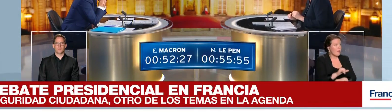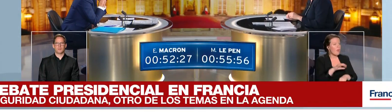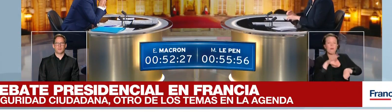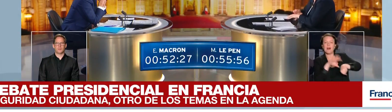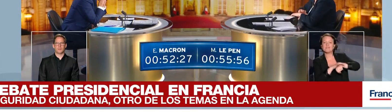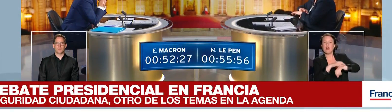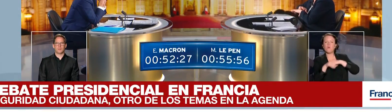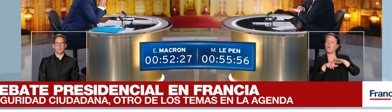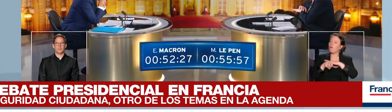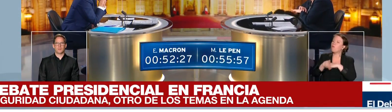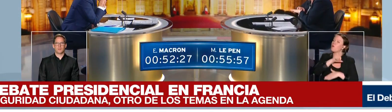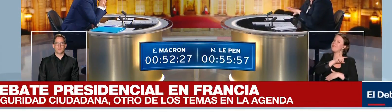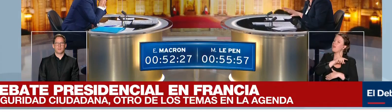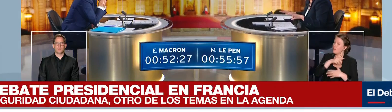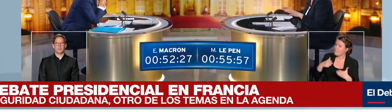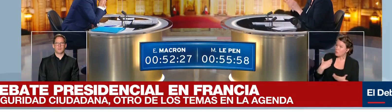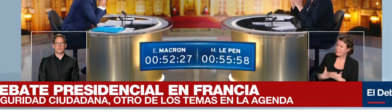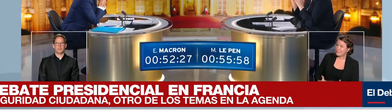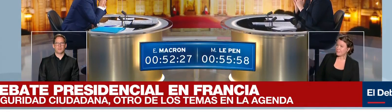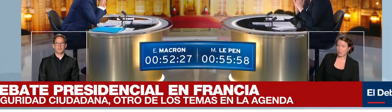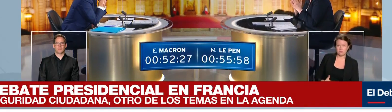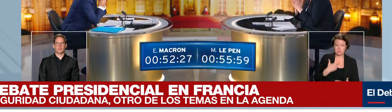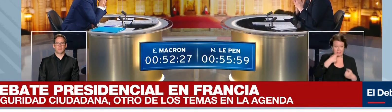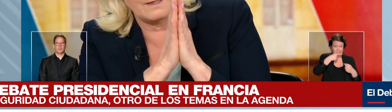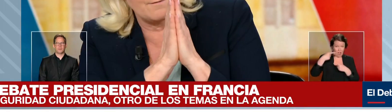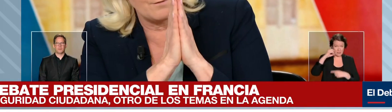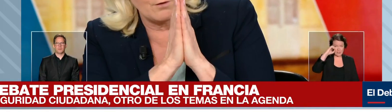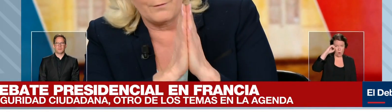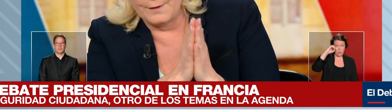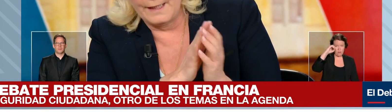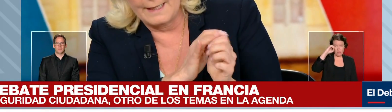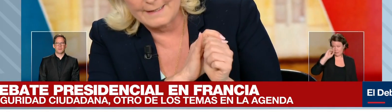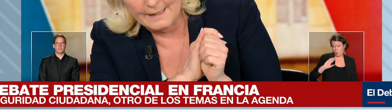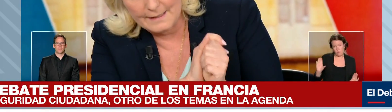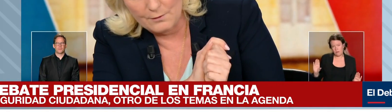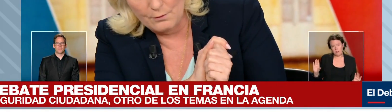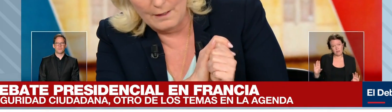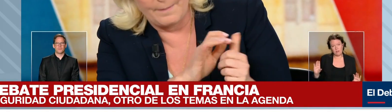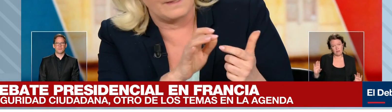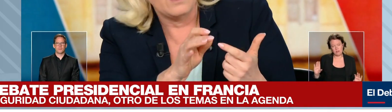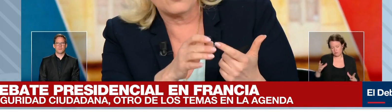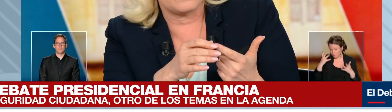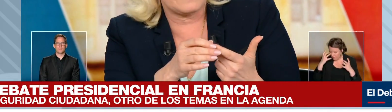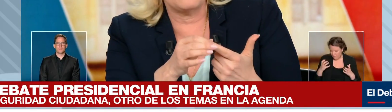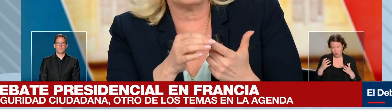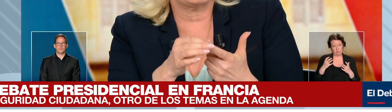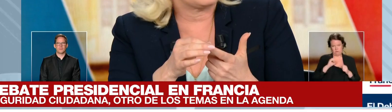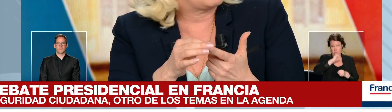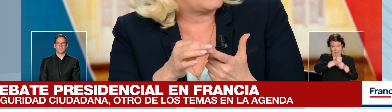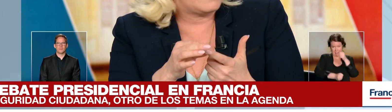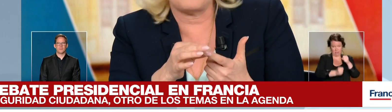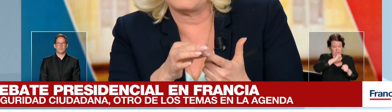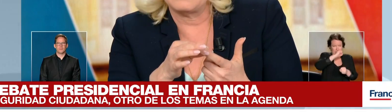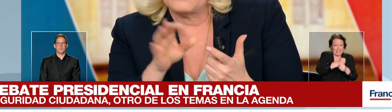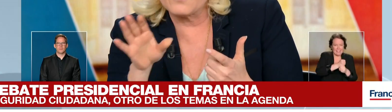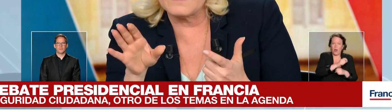un brazalete o ir a reportarse a la comisaría, eso es lo mismo que nada. Yo pienso que hay que volver a la certeza